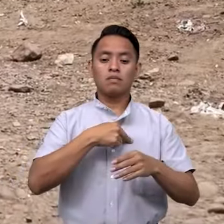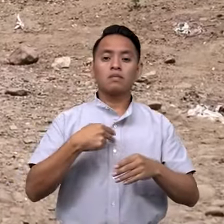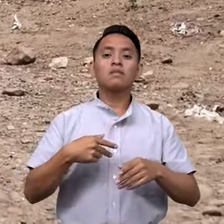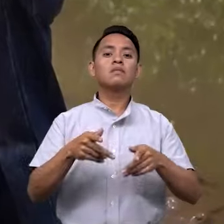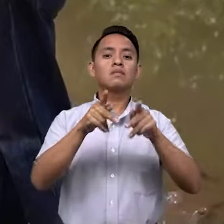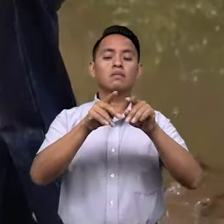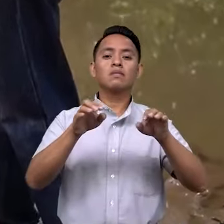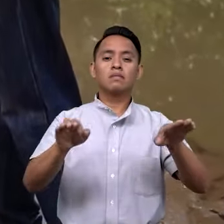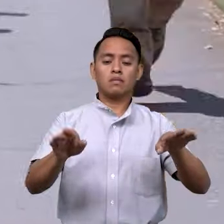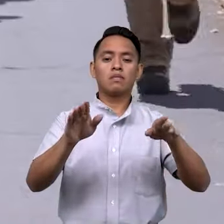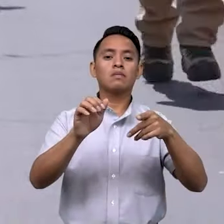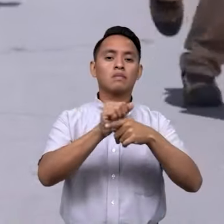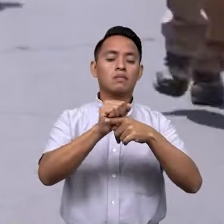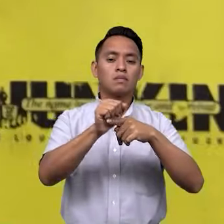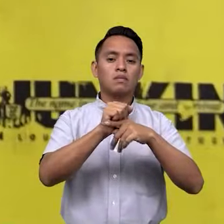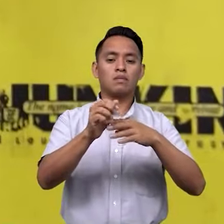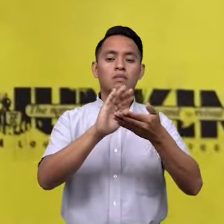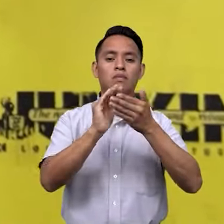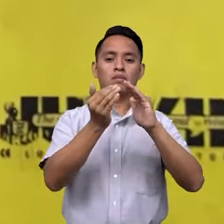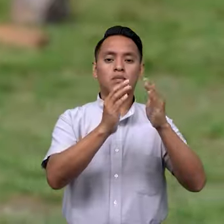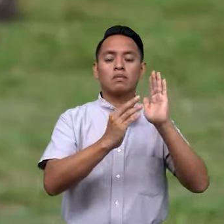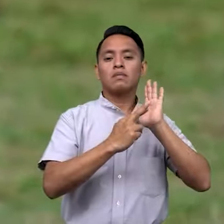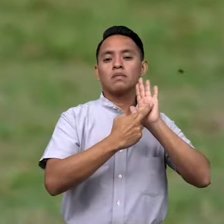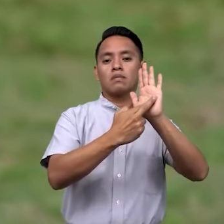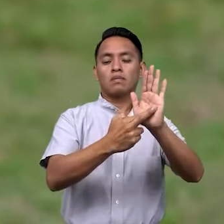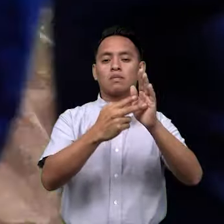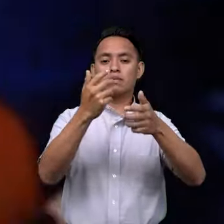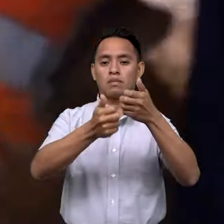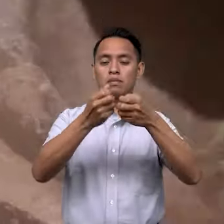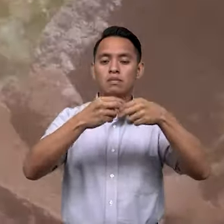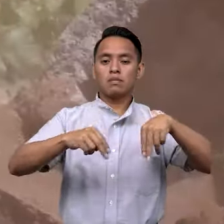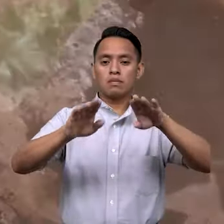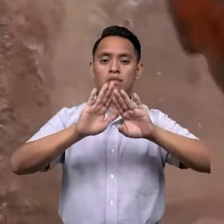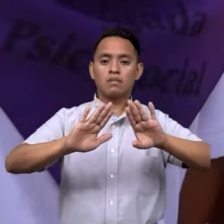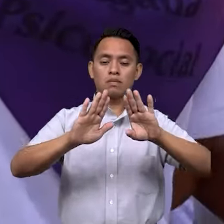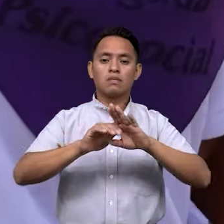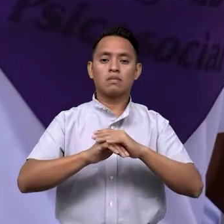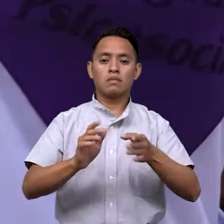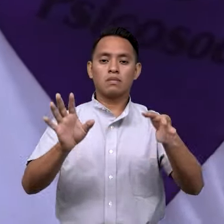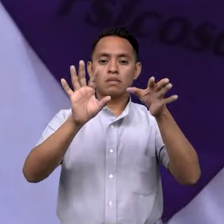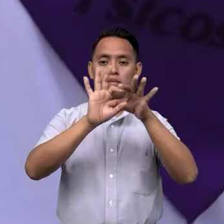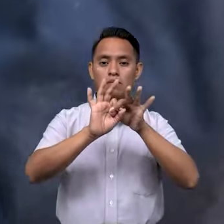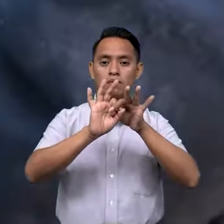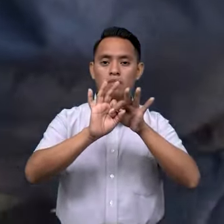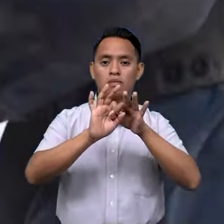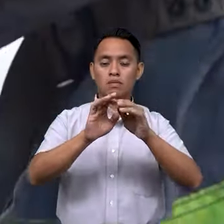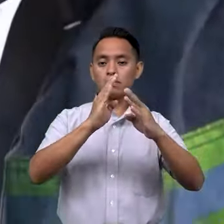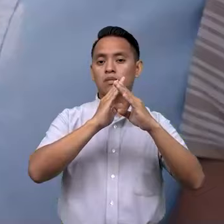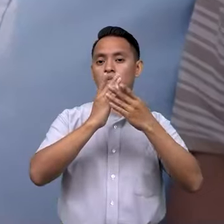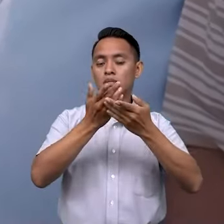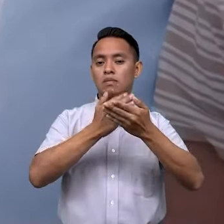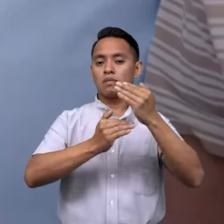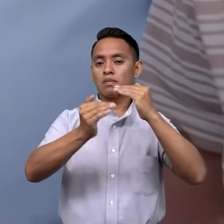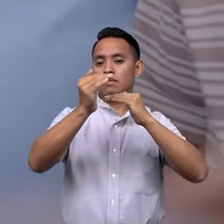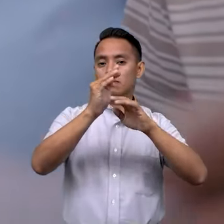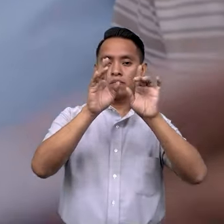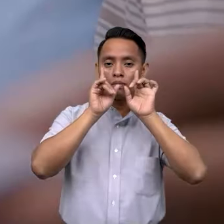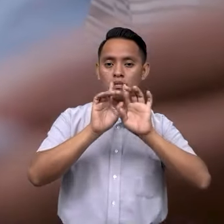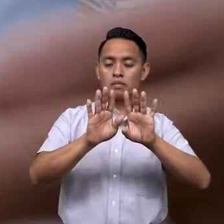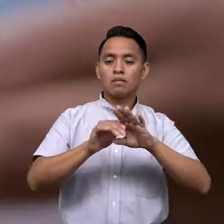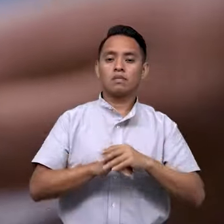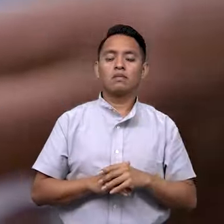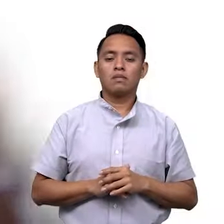y practiquemos nuestro plan comunitario de respuesta ante multiamenazas. Juntos, procurando mayor